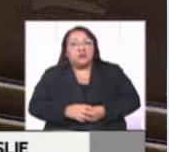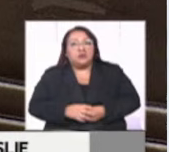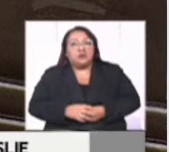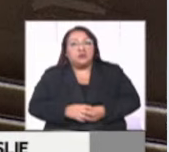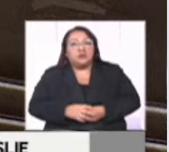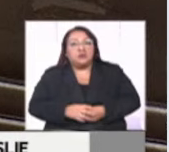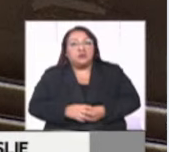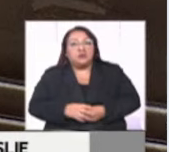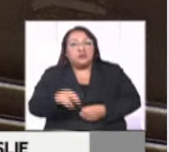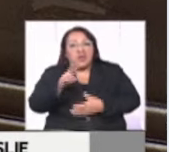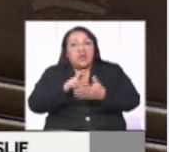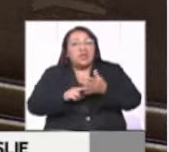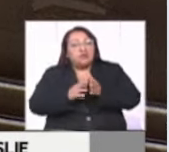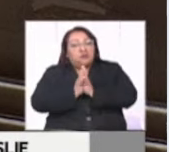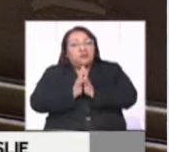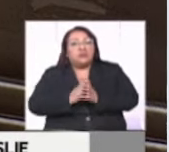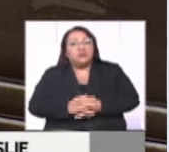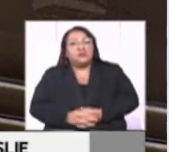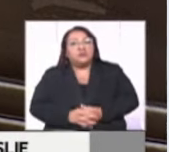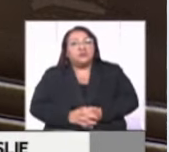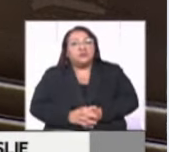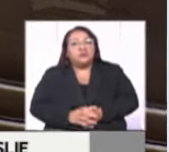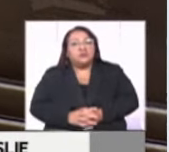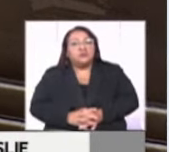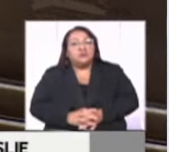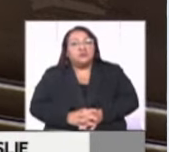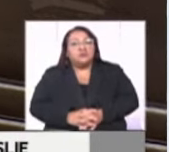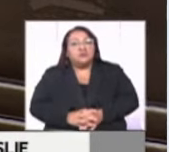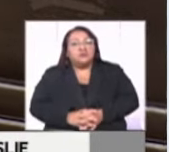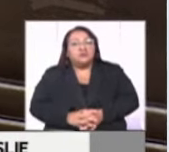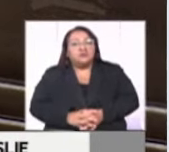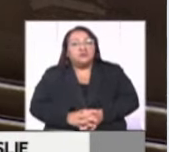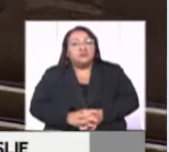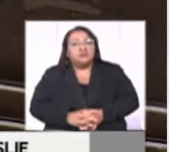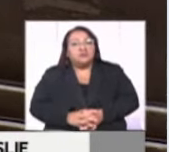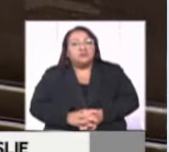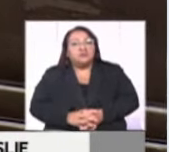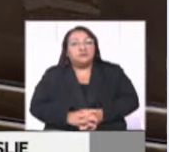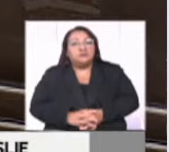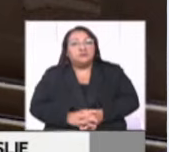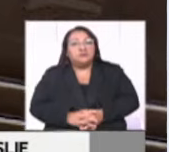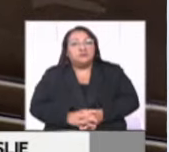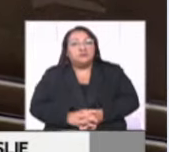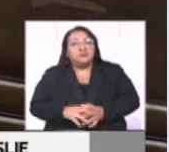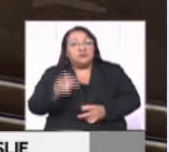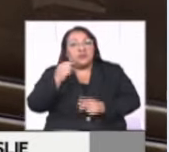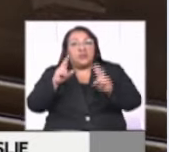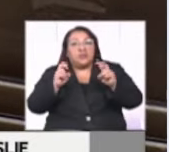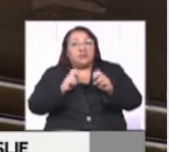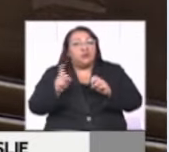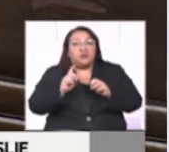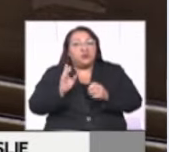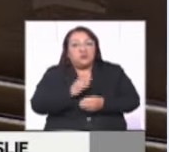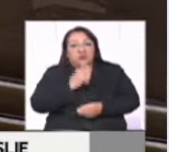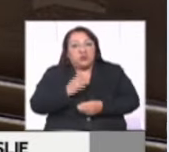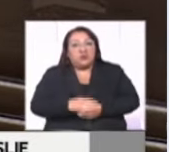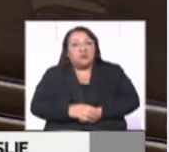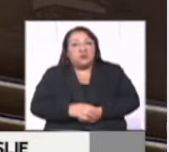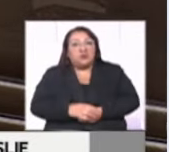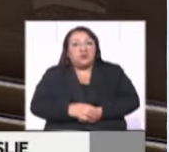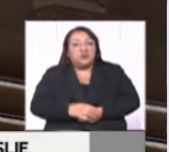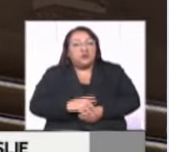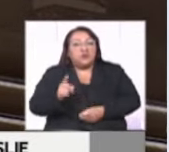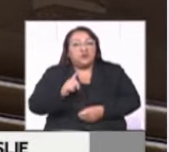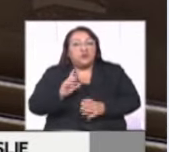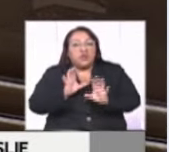Lean, por favor, lean. Y se van a dar cuenta que el tema no es el problema, sino